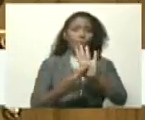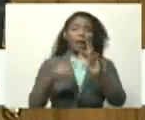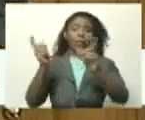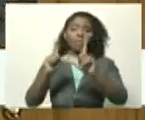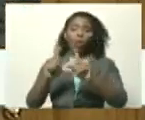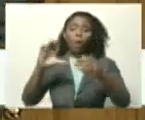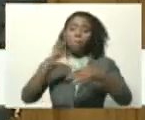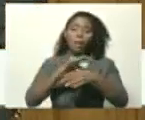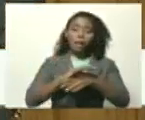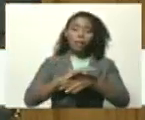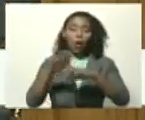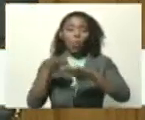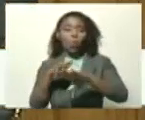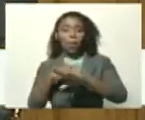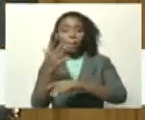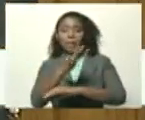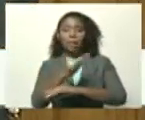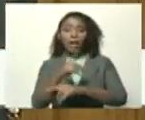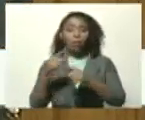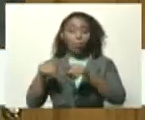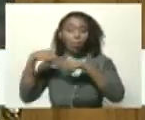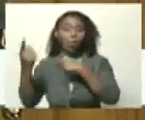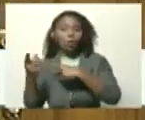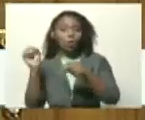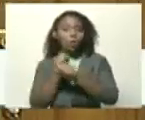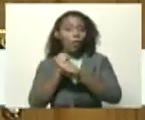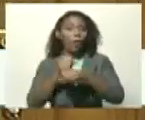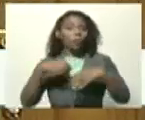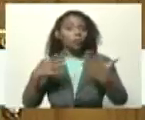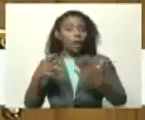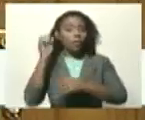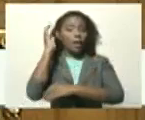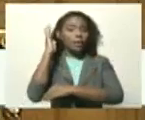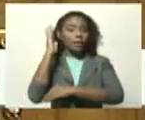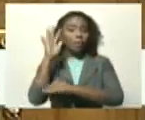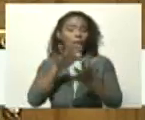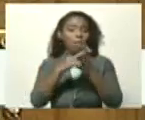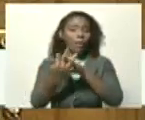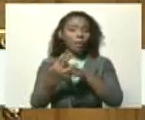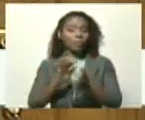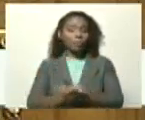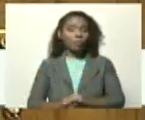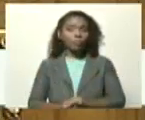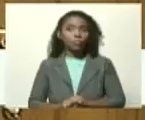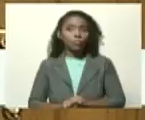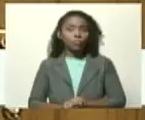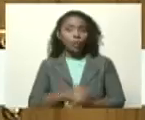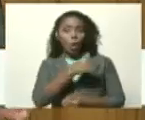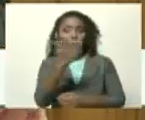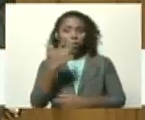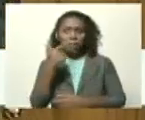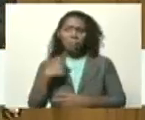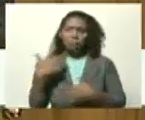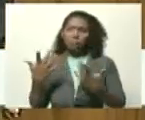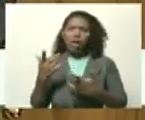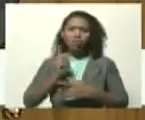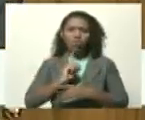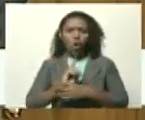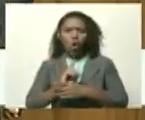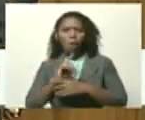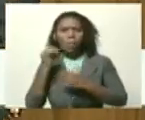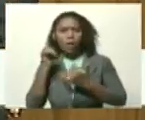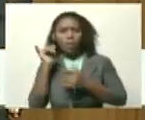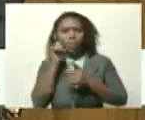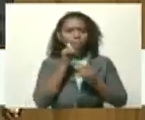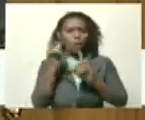los jueves. Y el otro, y el de la asamblea de barrio. Y ustedes me dirán, no, pero es que no me cubren los medios de